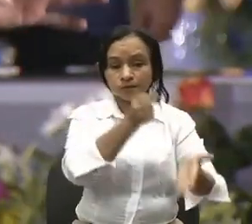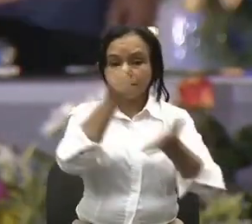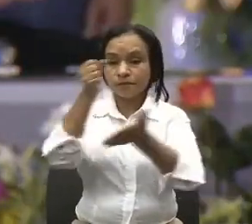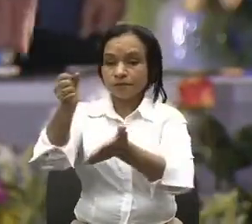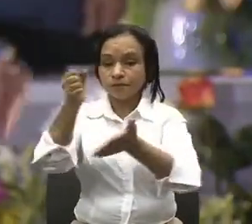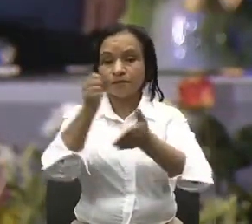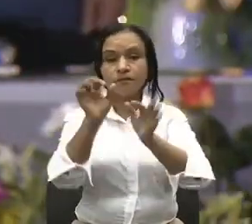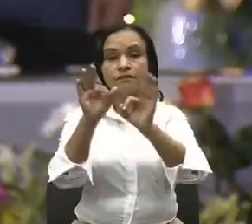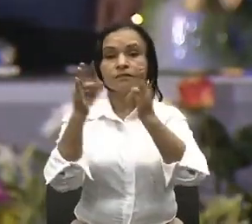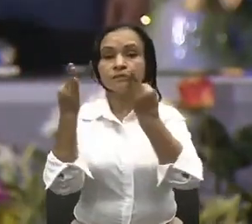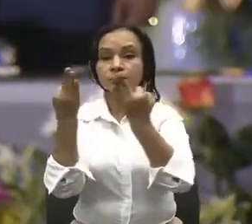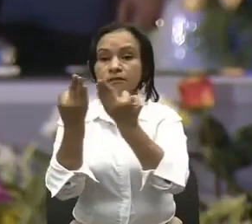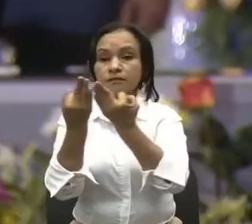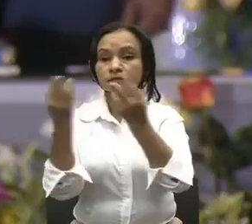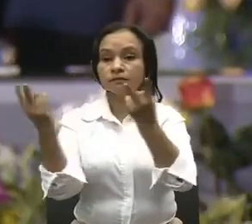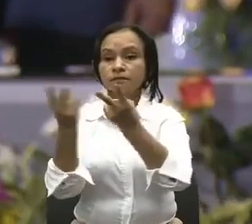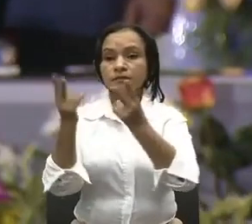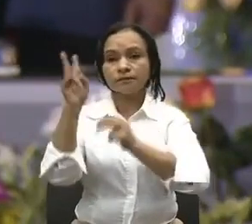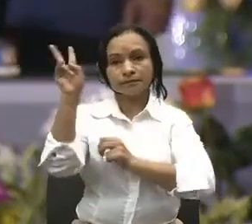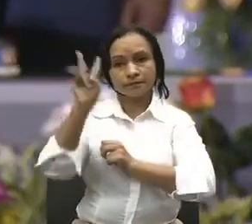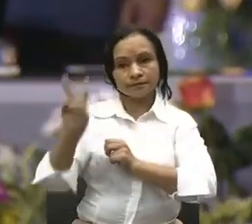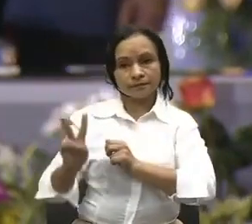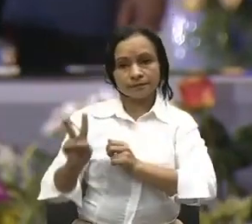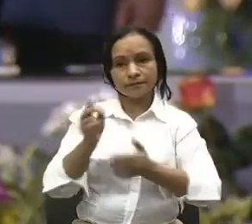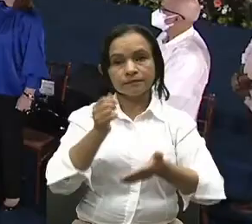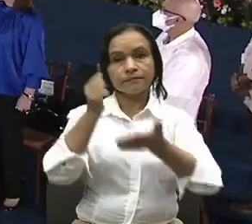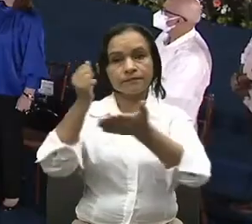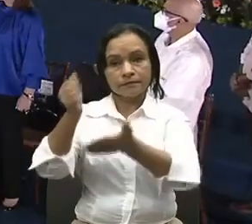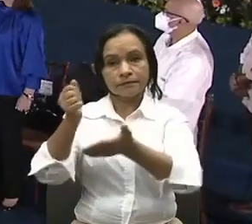familias venezolanas.